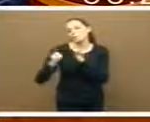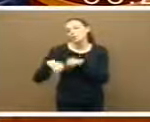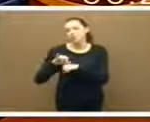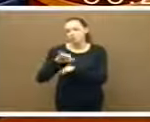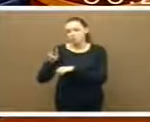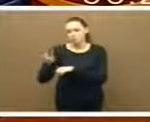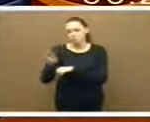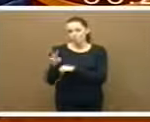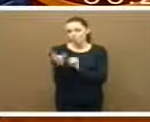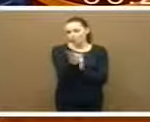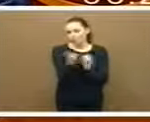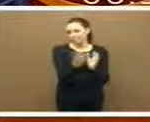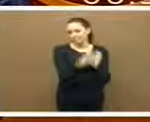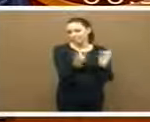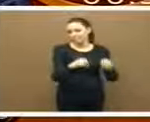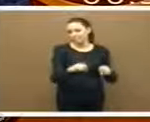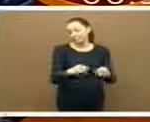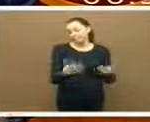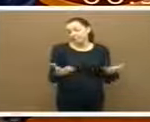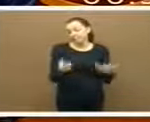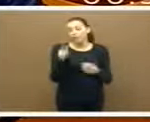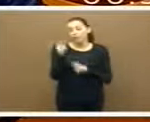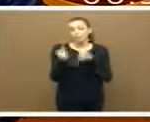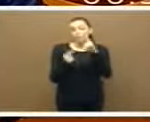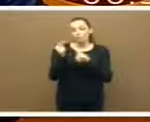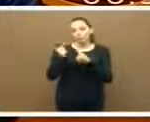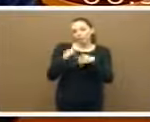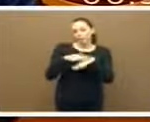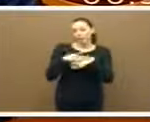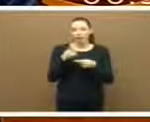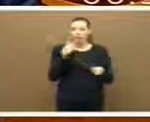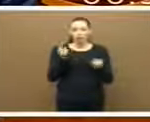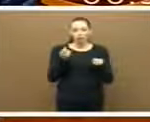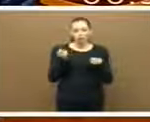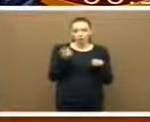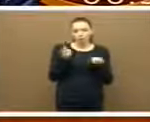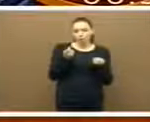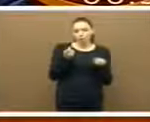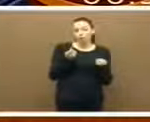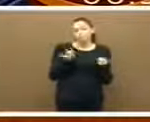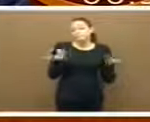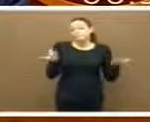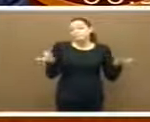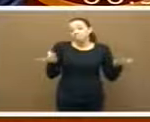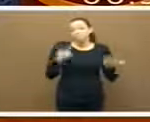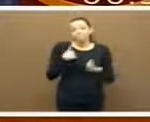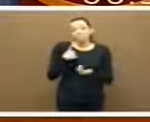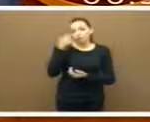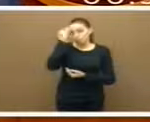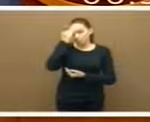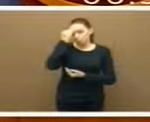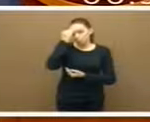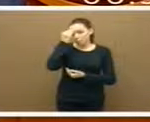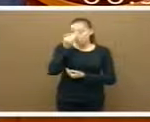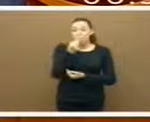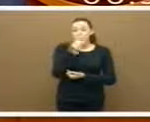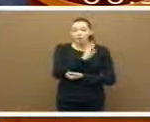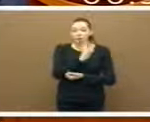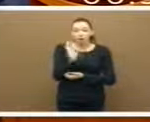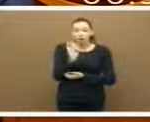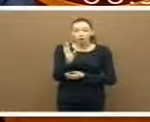sido una de las partidas perchas que ha tenido el presupuesto para negociar. Nosotros queremos, entendemos que no hay mejor ayuda a la cultura taurina